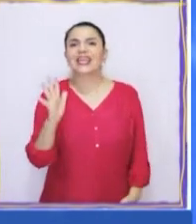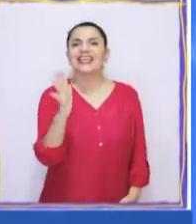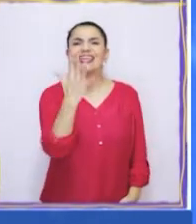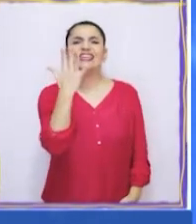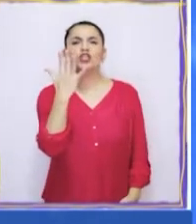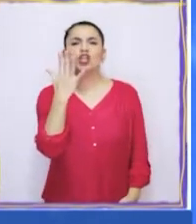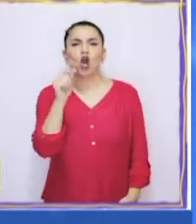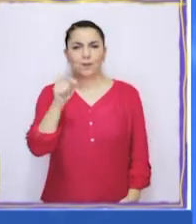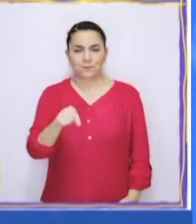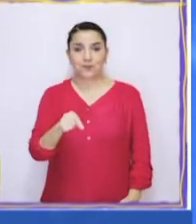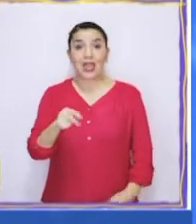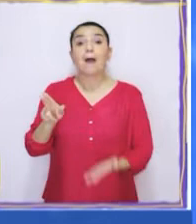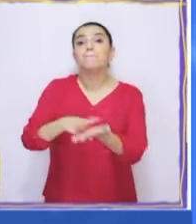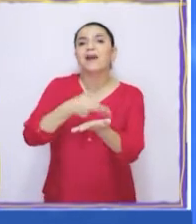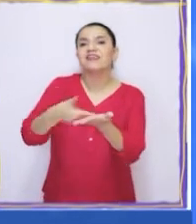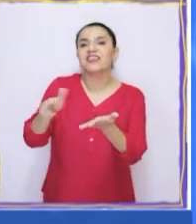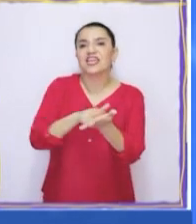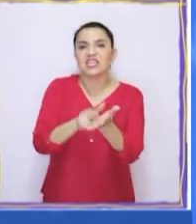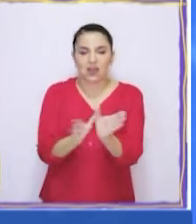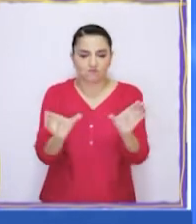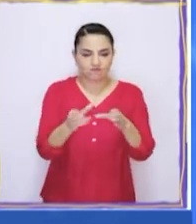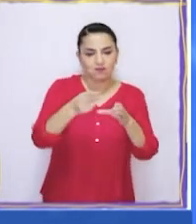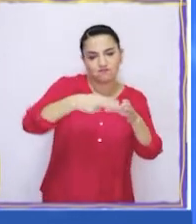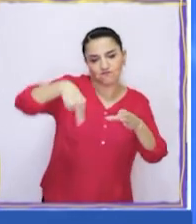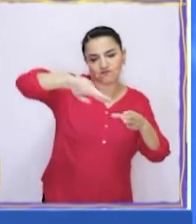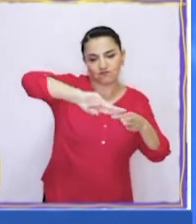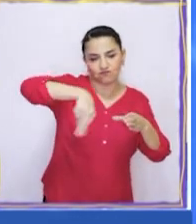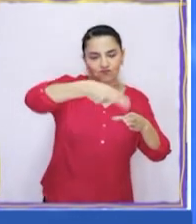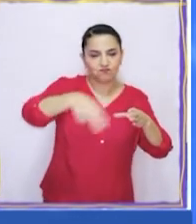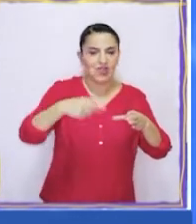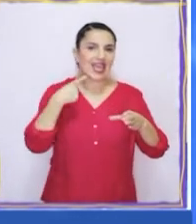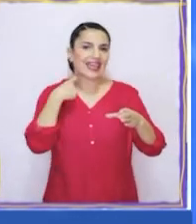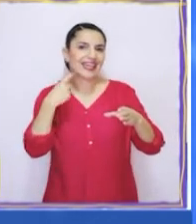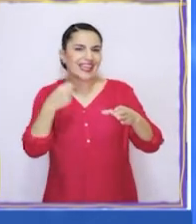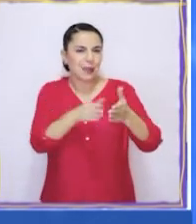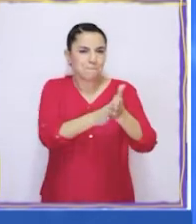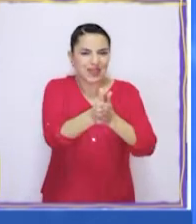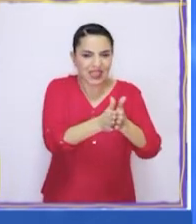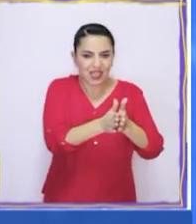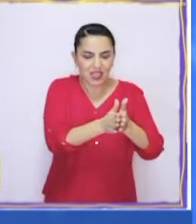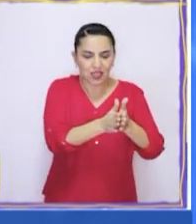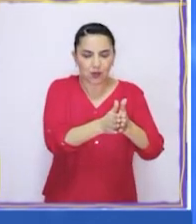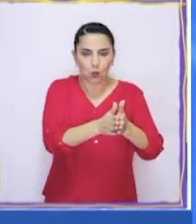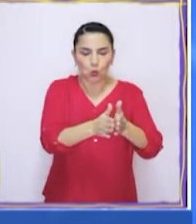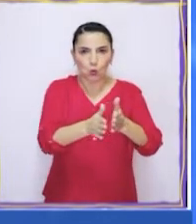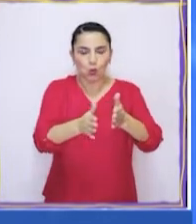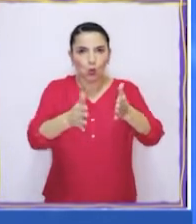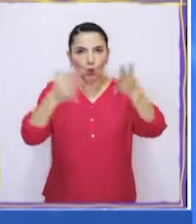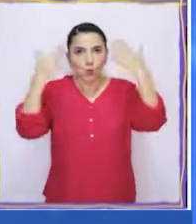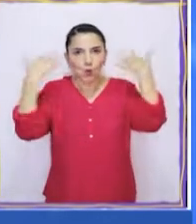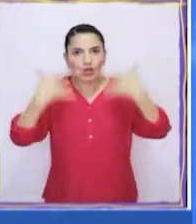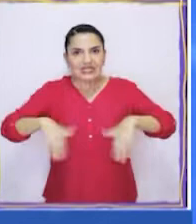paso en mantequilla el molde para que no se pegue